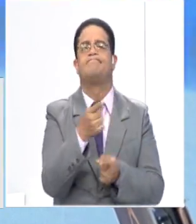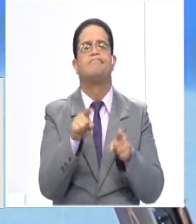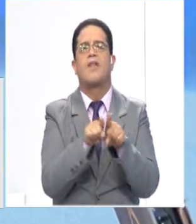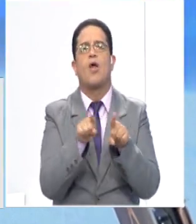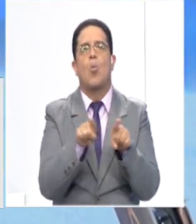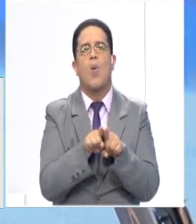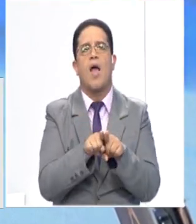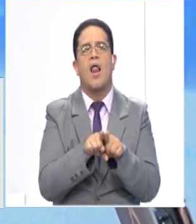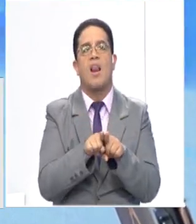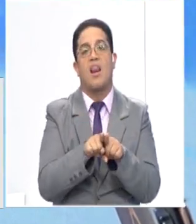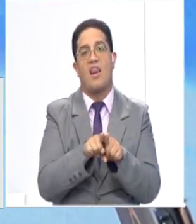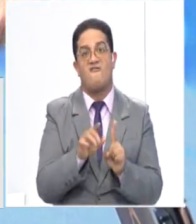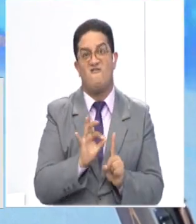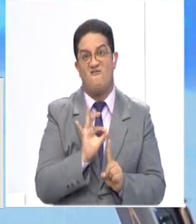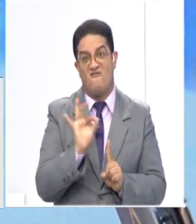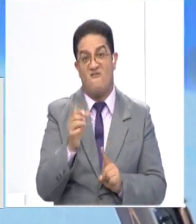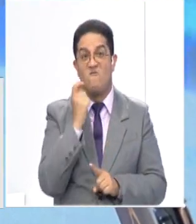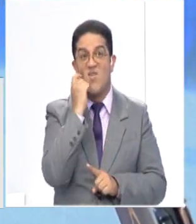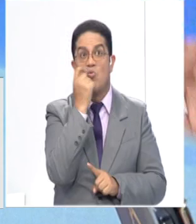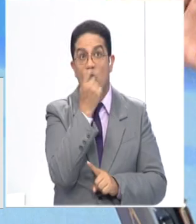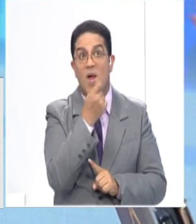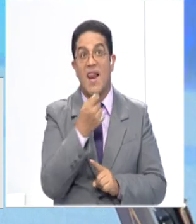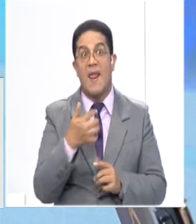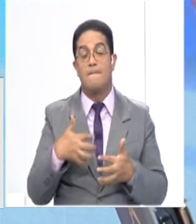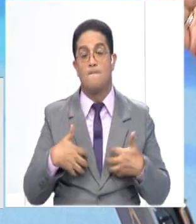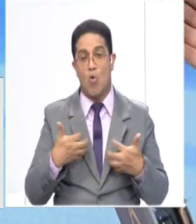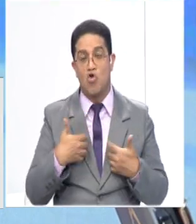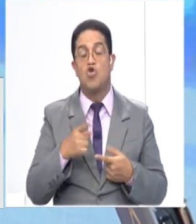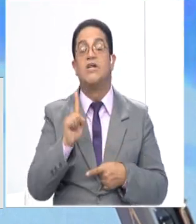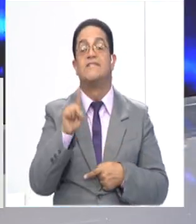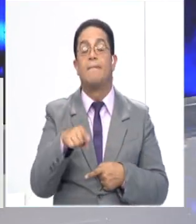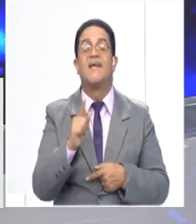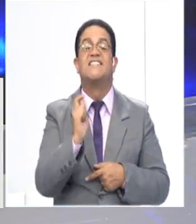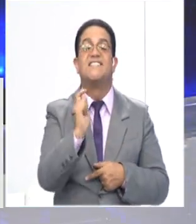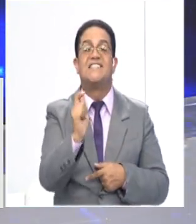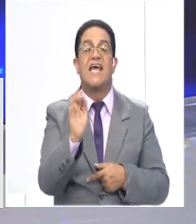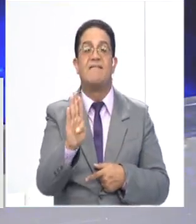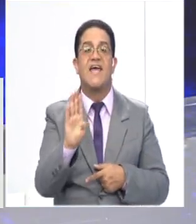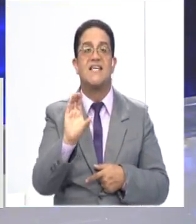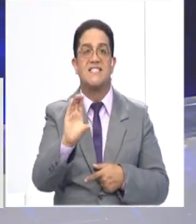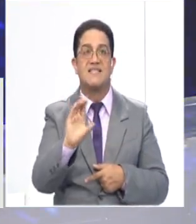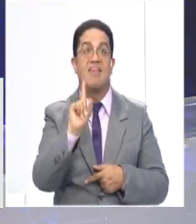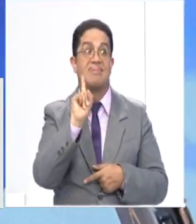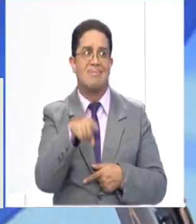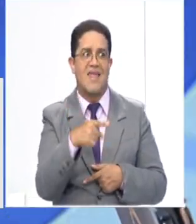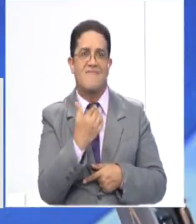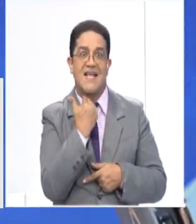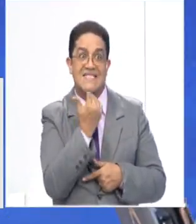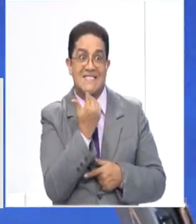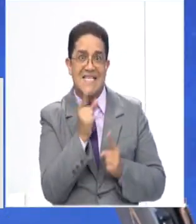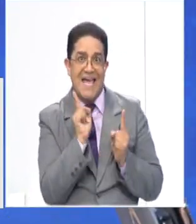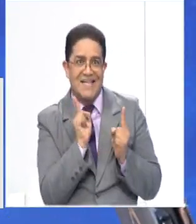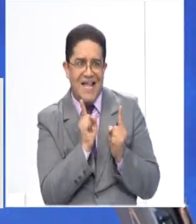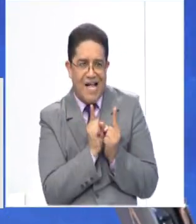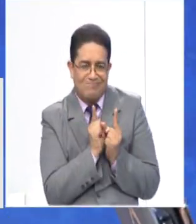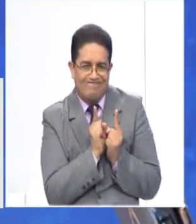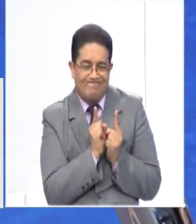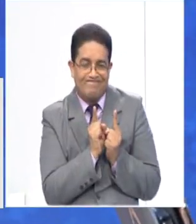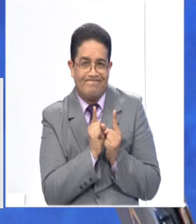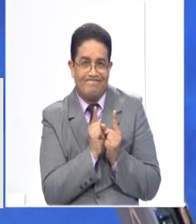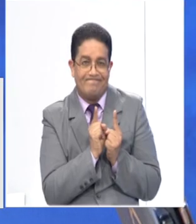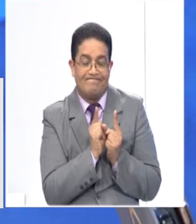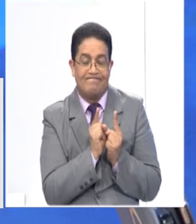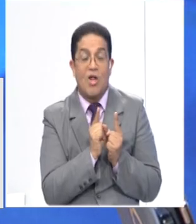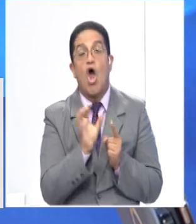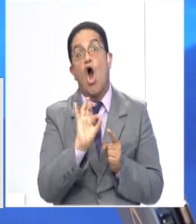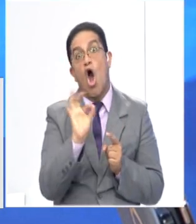caso de viruela del mono, inclusive en tuberculosis. ¿Y el tienen contacto que estar de piel más, a piel? Más estrechamente en contacto. De piel a piel es a